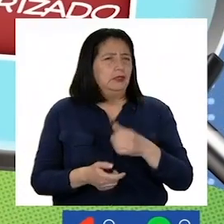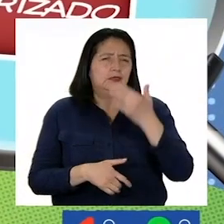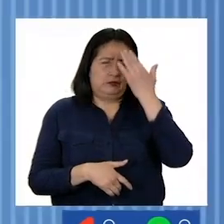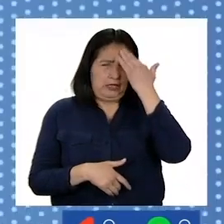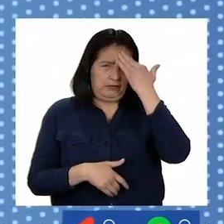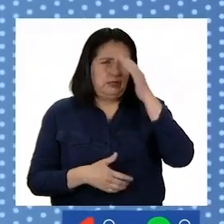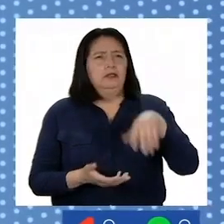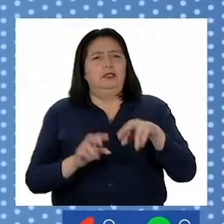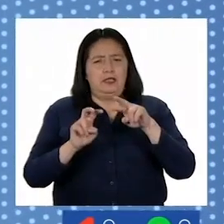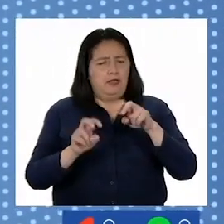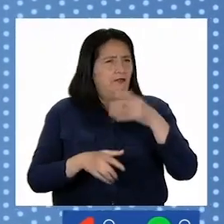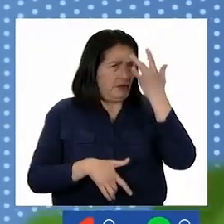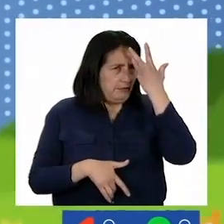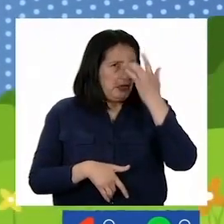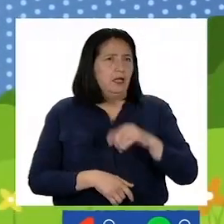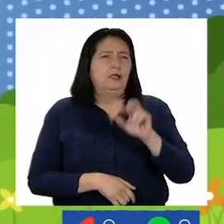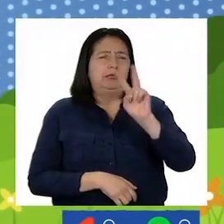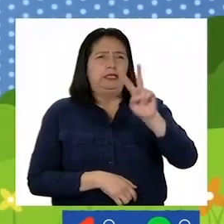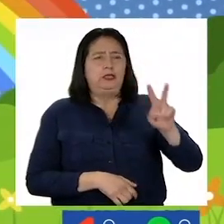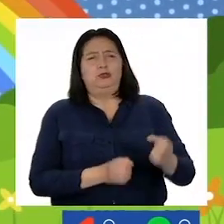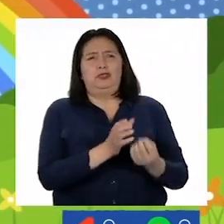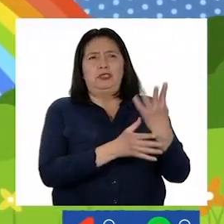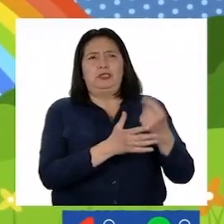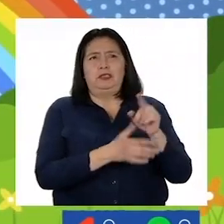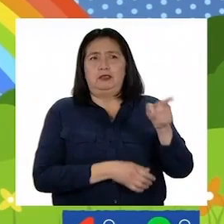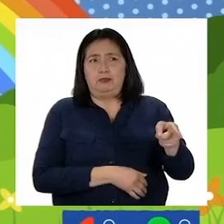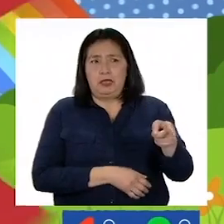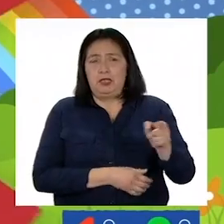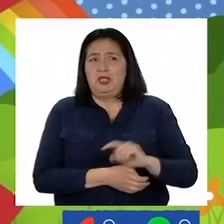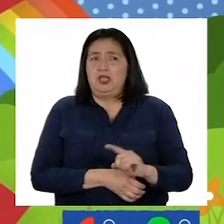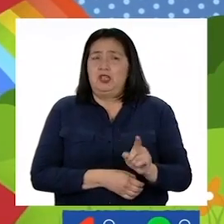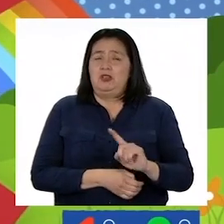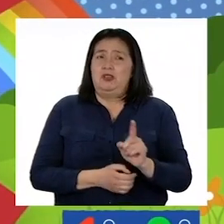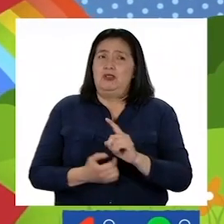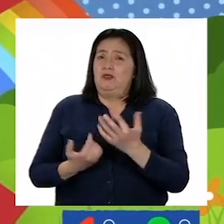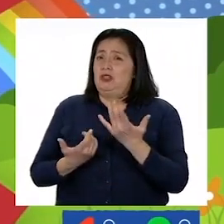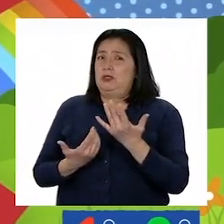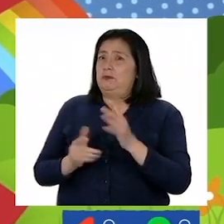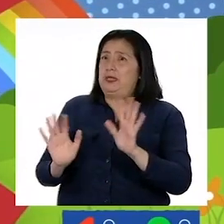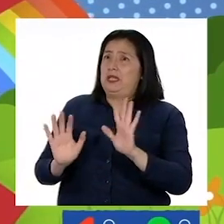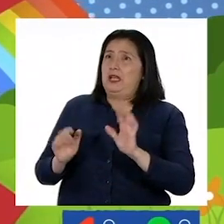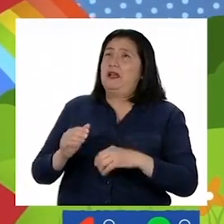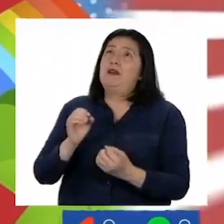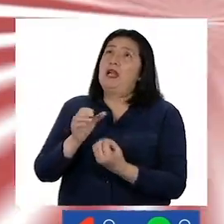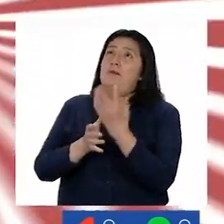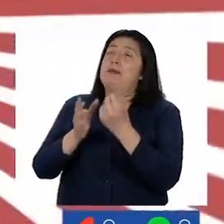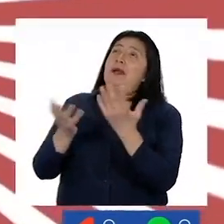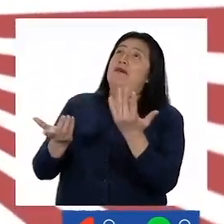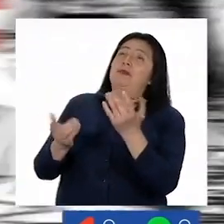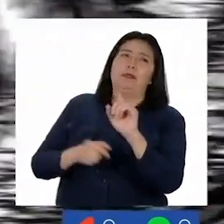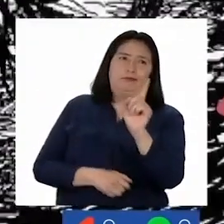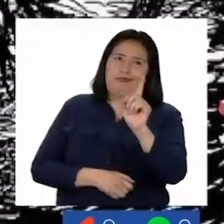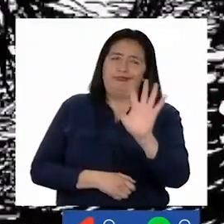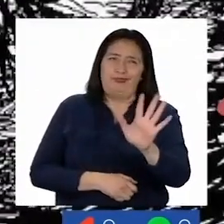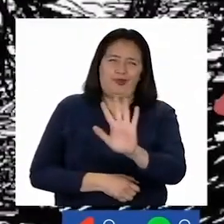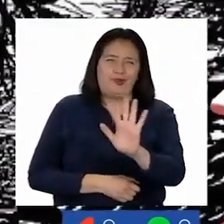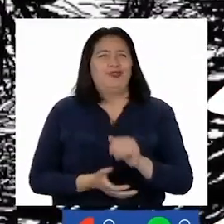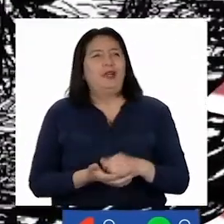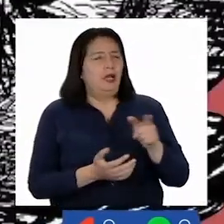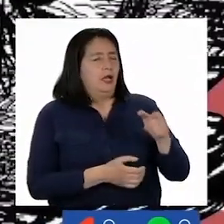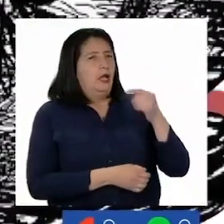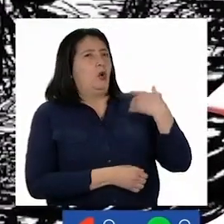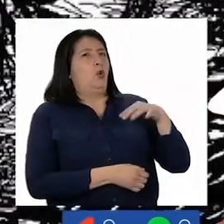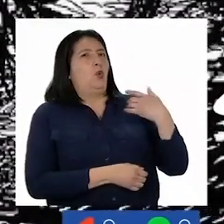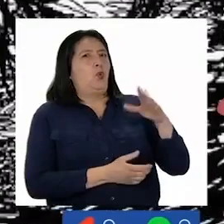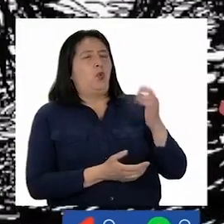enfermedad. El 22 de septiembre, Carrión no se encontraba esperando la llegada de la primavera. Ese día se daría cuenta